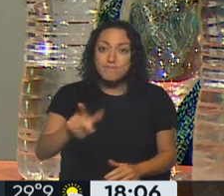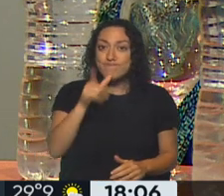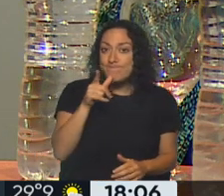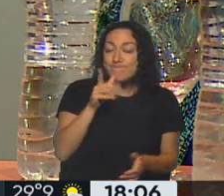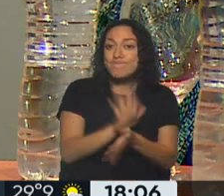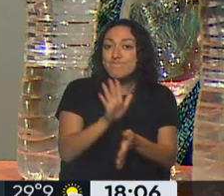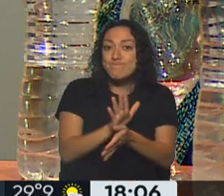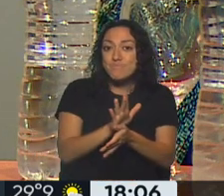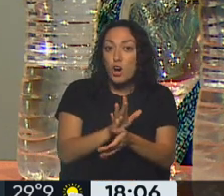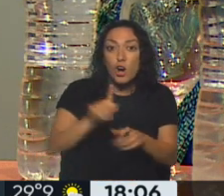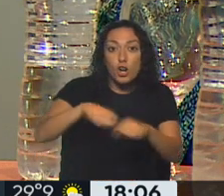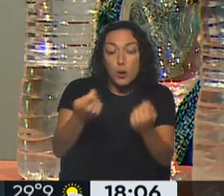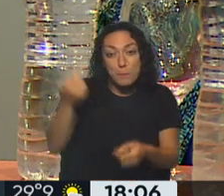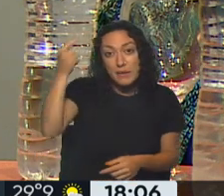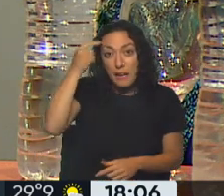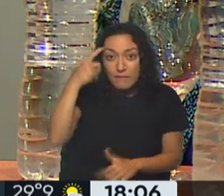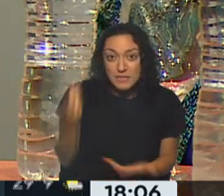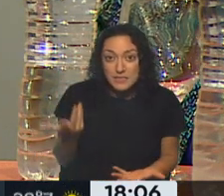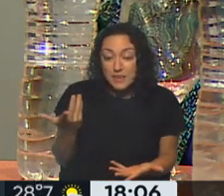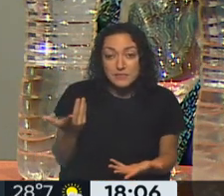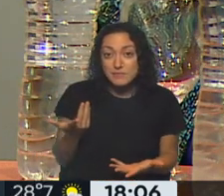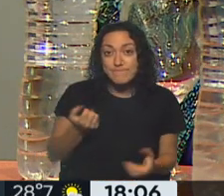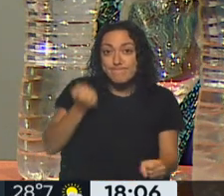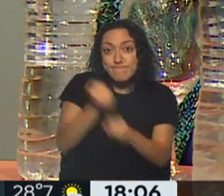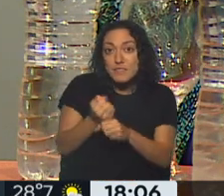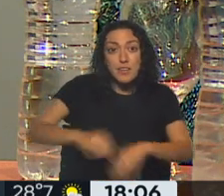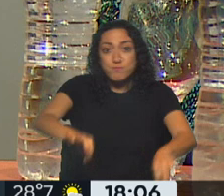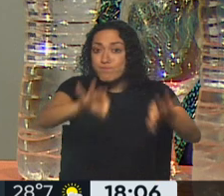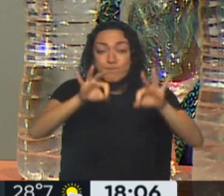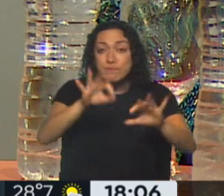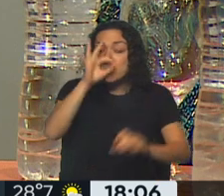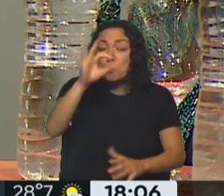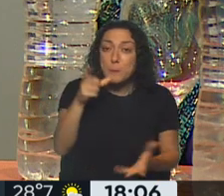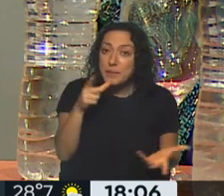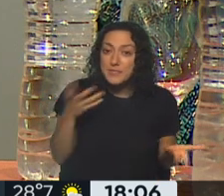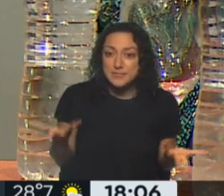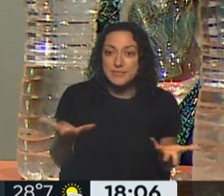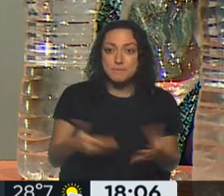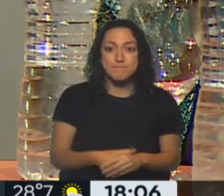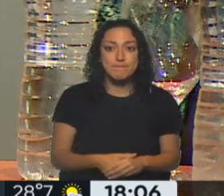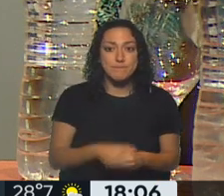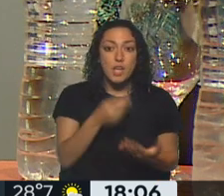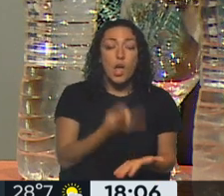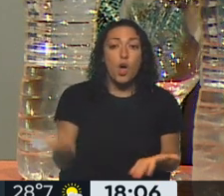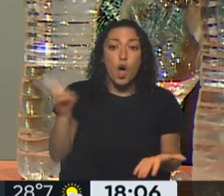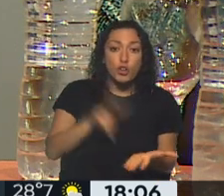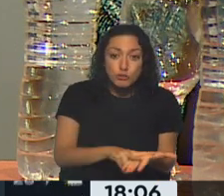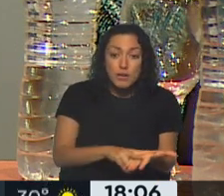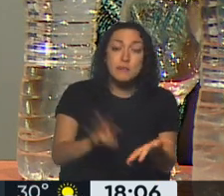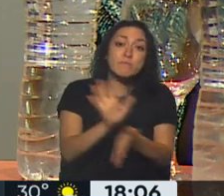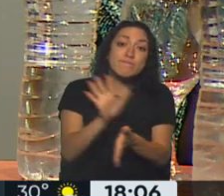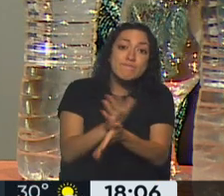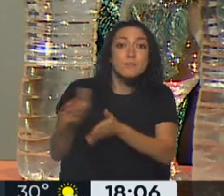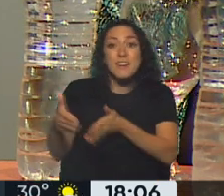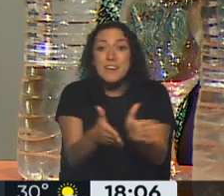rompecabezas que nunca se termina de completar. Se inicia de un nuevo camino para poder dar con